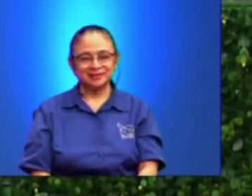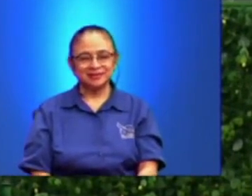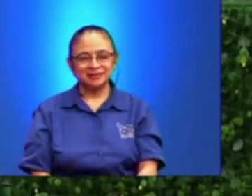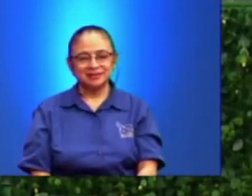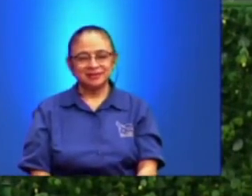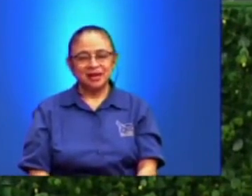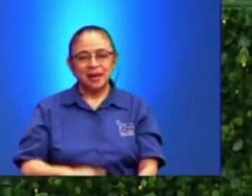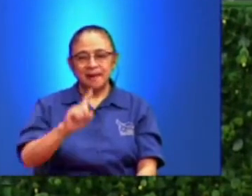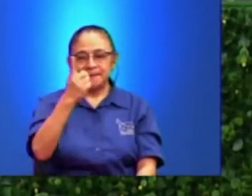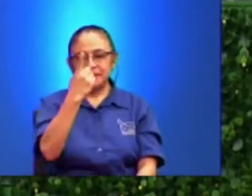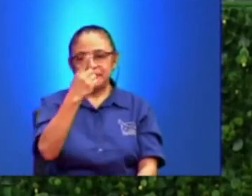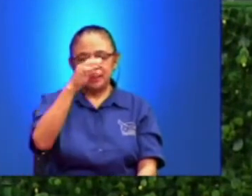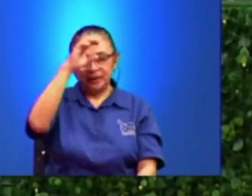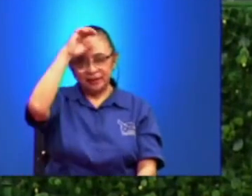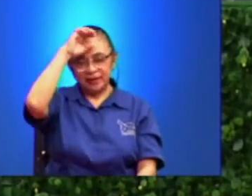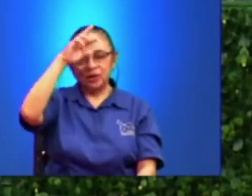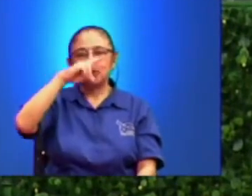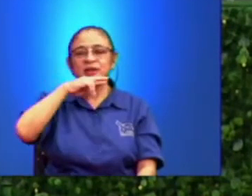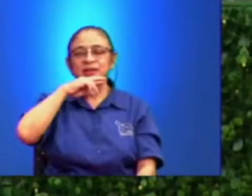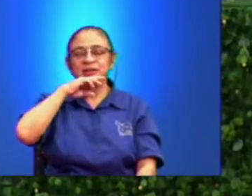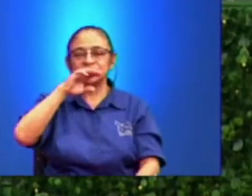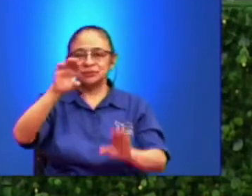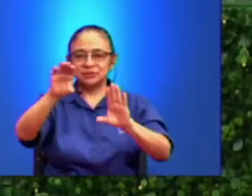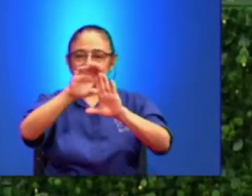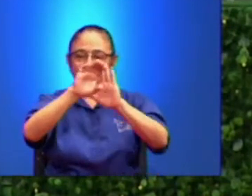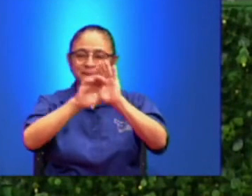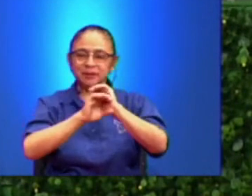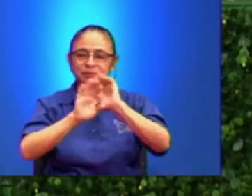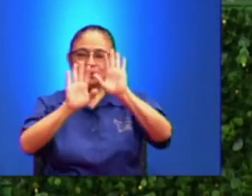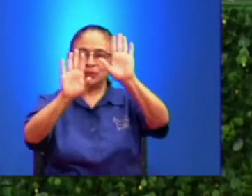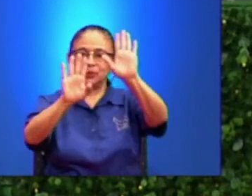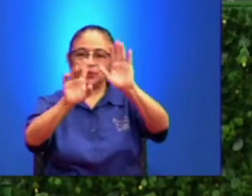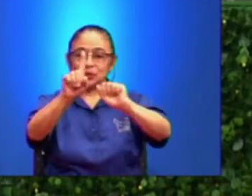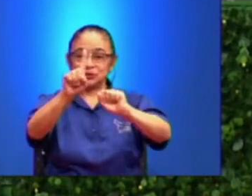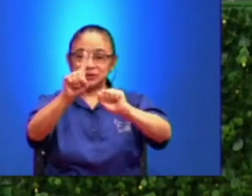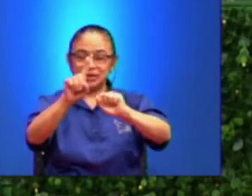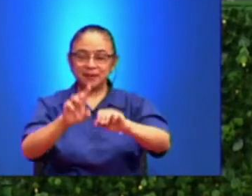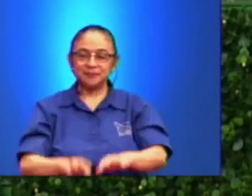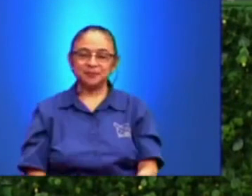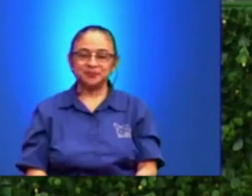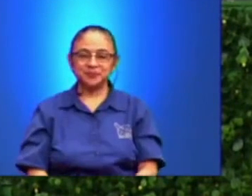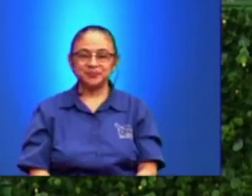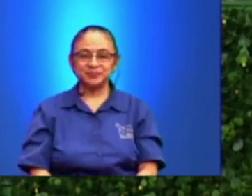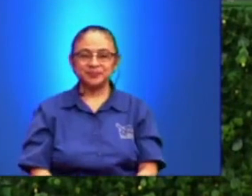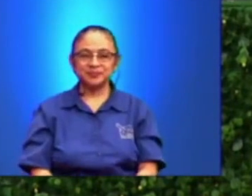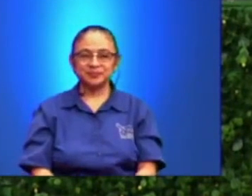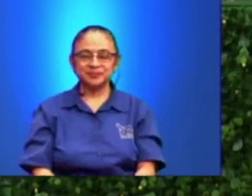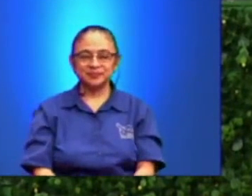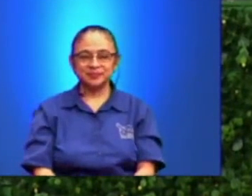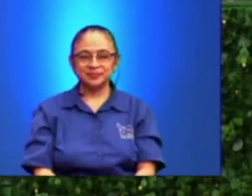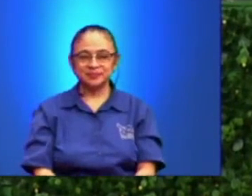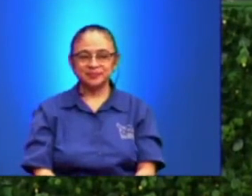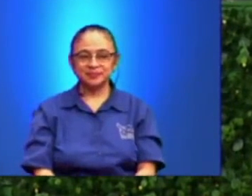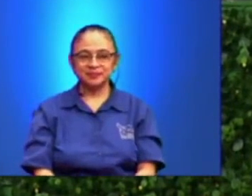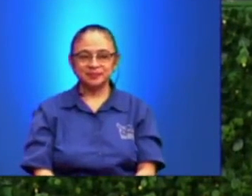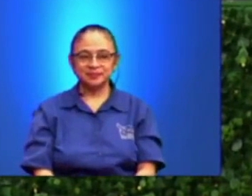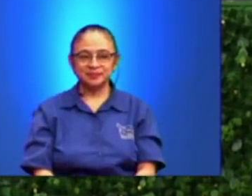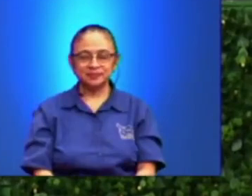en 1ª corintios 11 rápidamente espero yo que